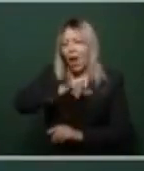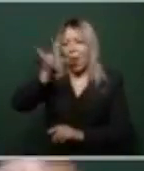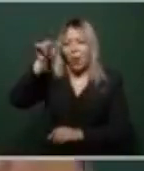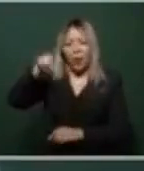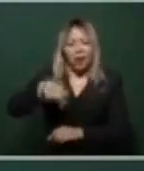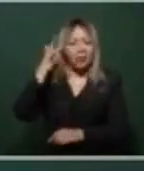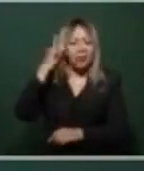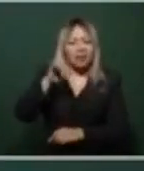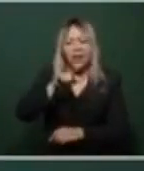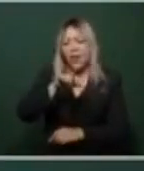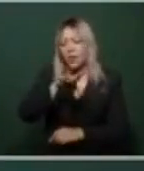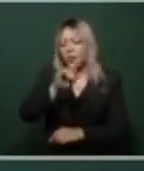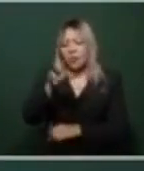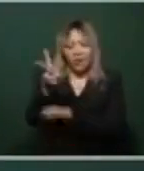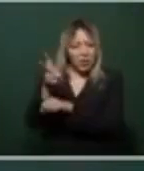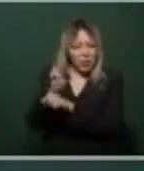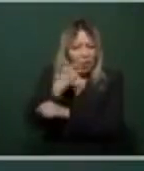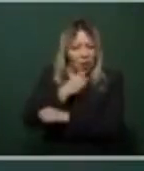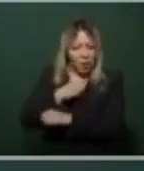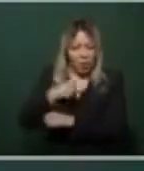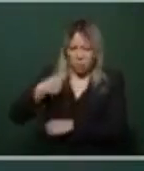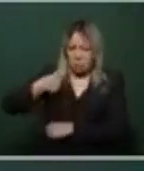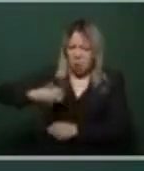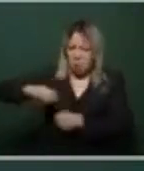que lo invitaron,